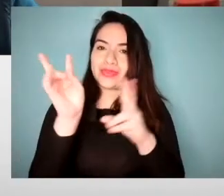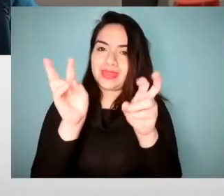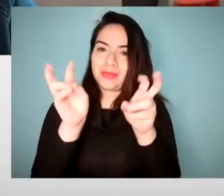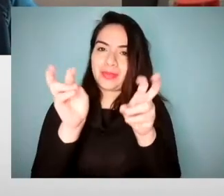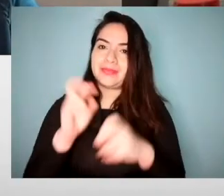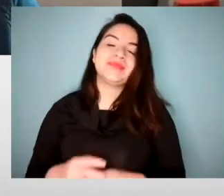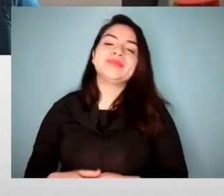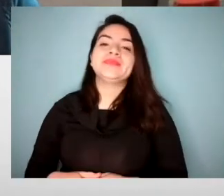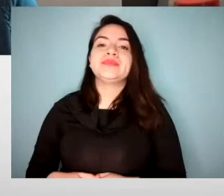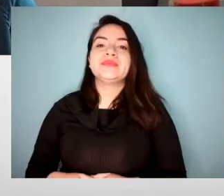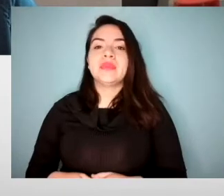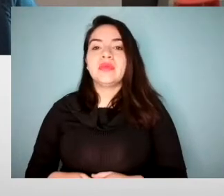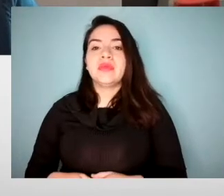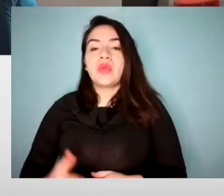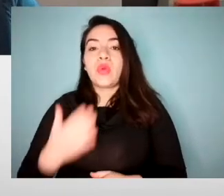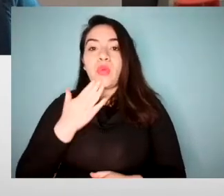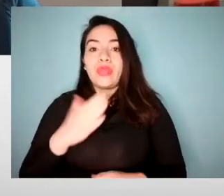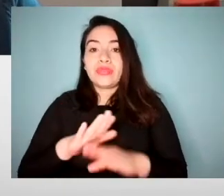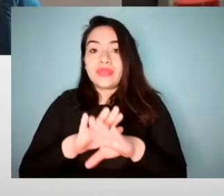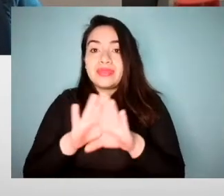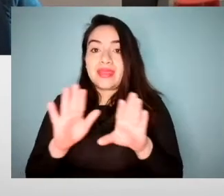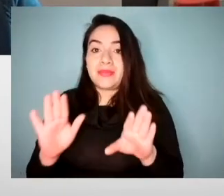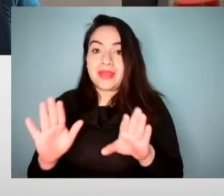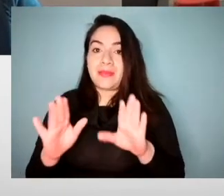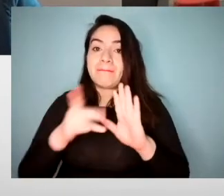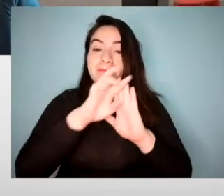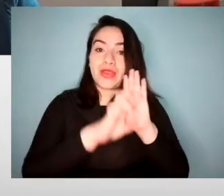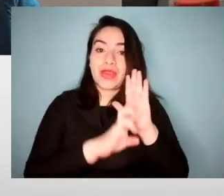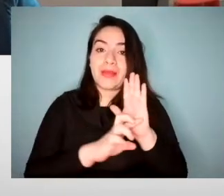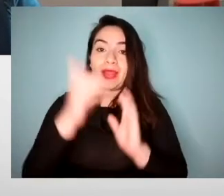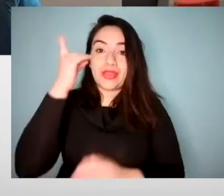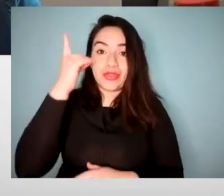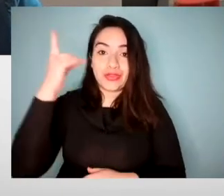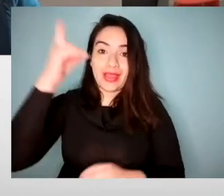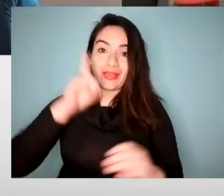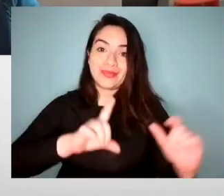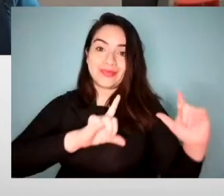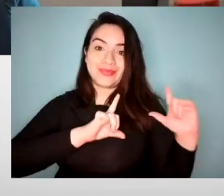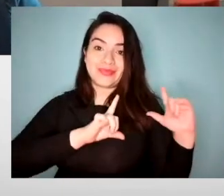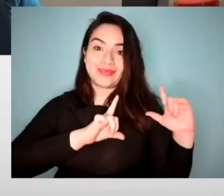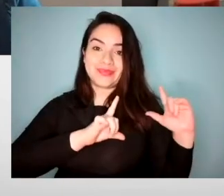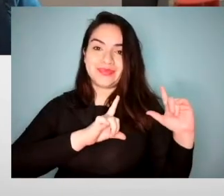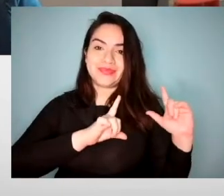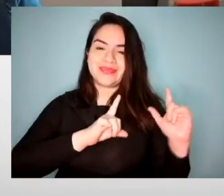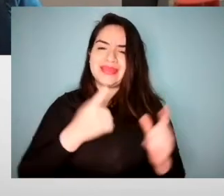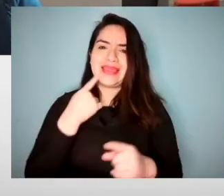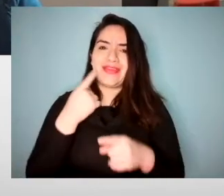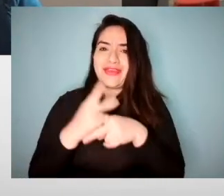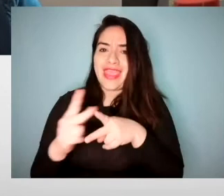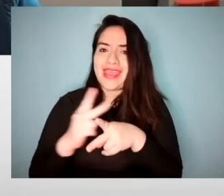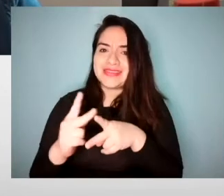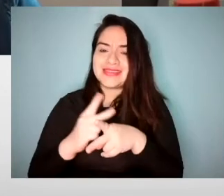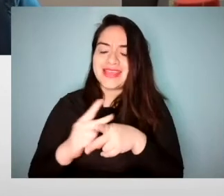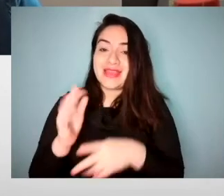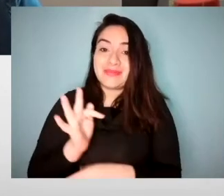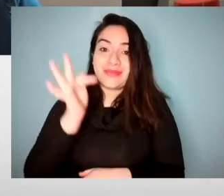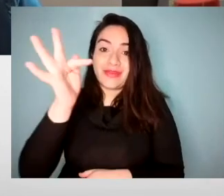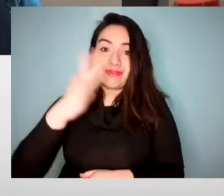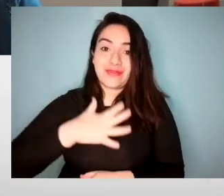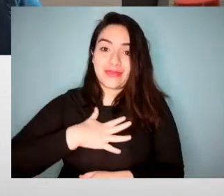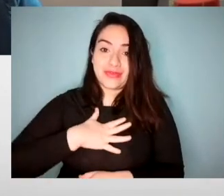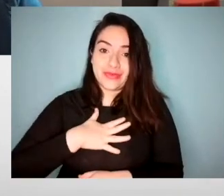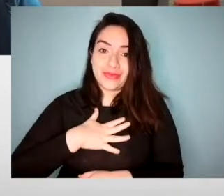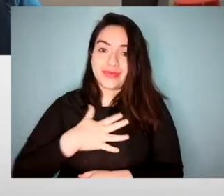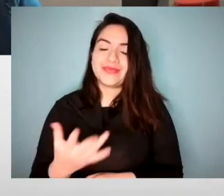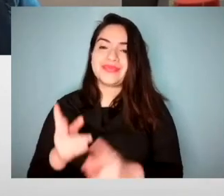bueno, cuando terminé mi programa de doctorado, me quedé un poco pensando qué voy a hacer en mi futuro. Siempre me gustó mucho